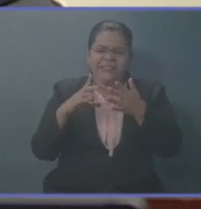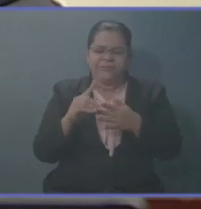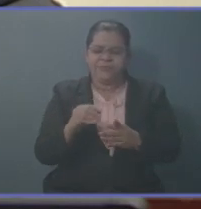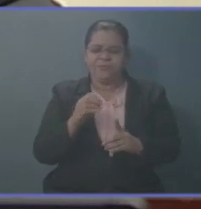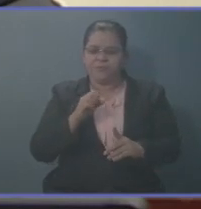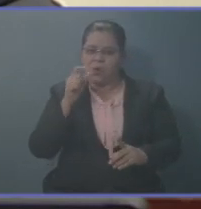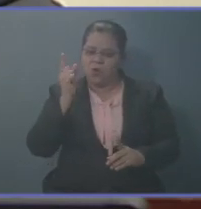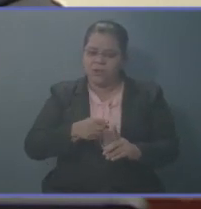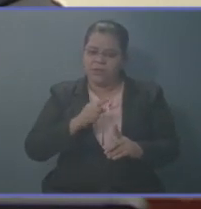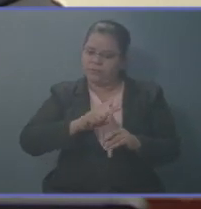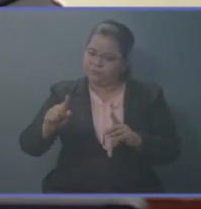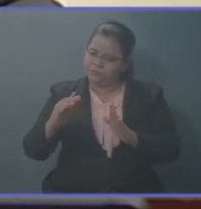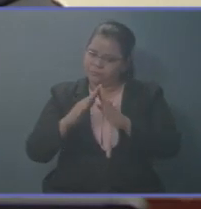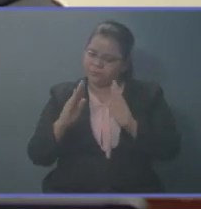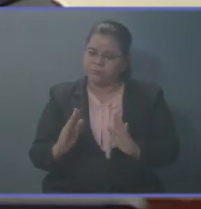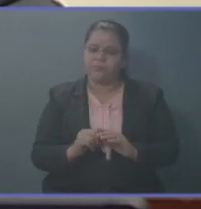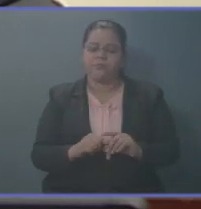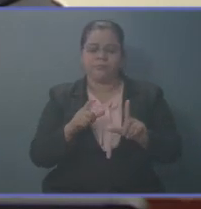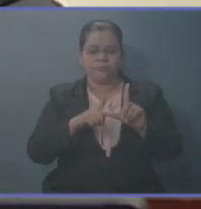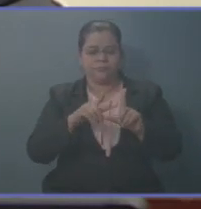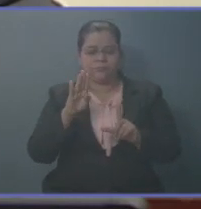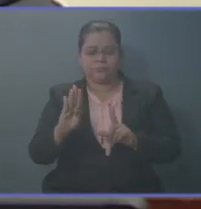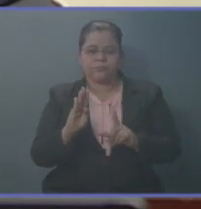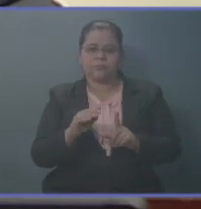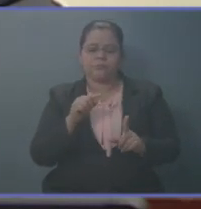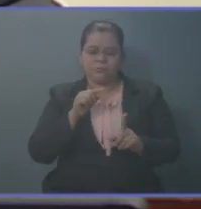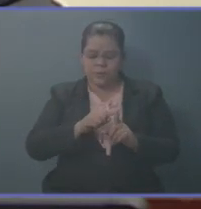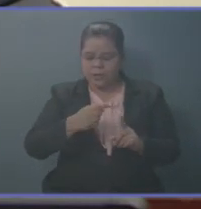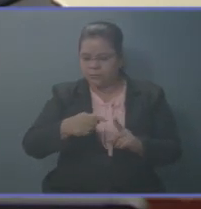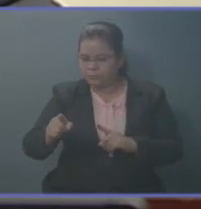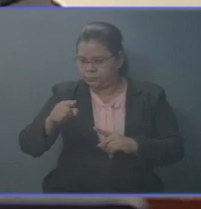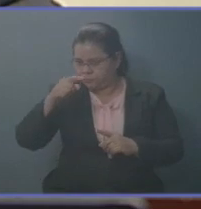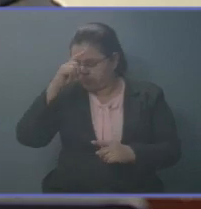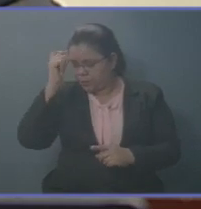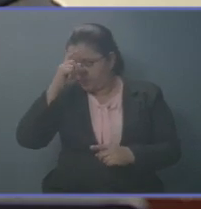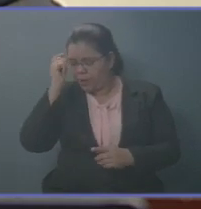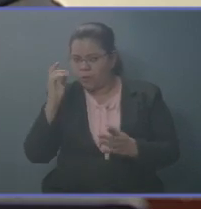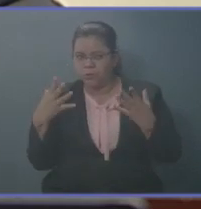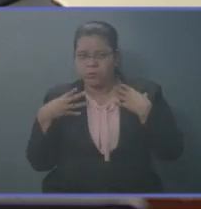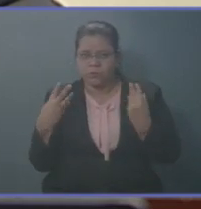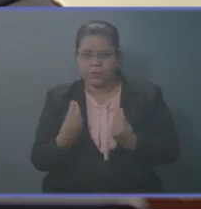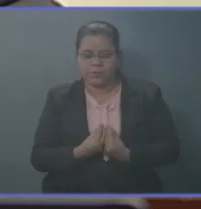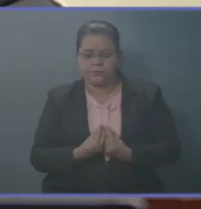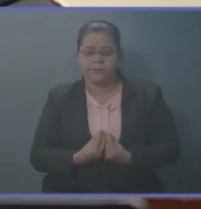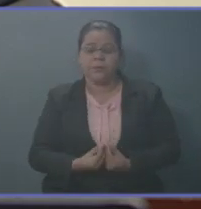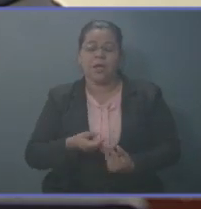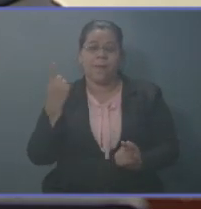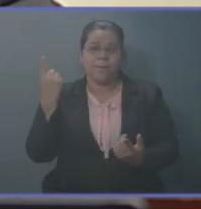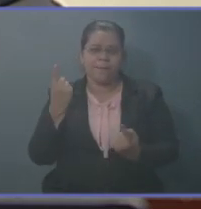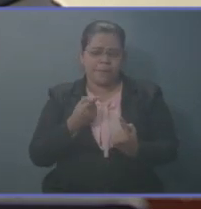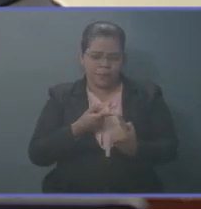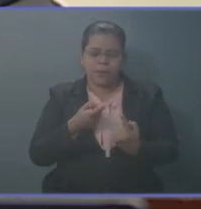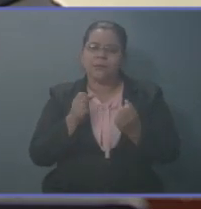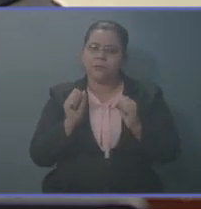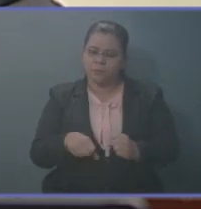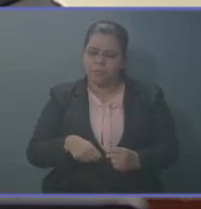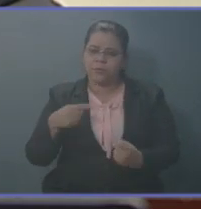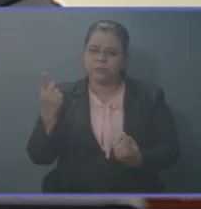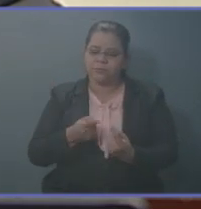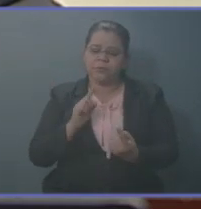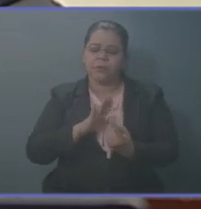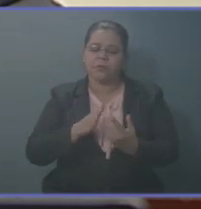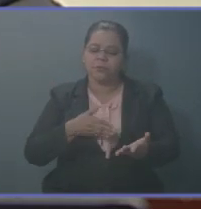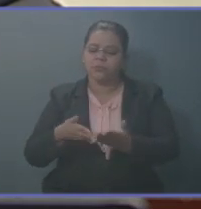a su domicilio. B. Servicios sociales prestados a la comunidad. La multa podrá permutarse por